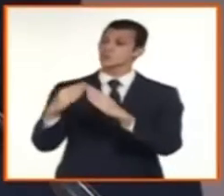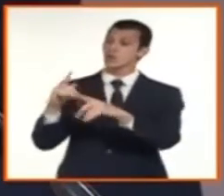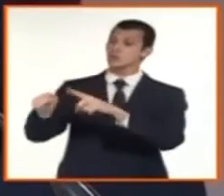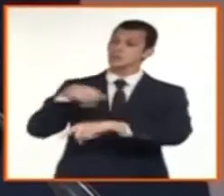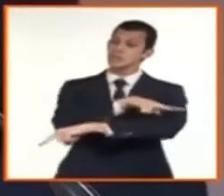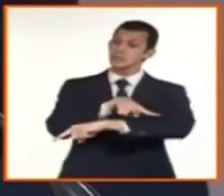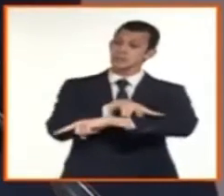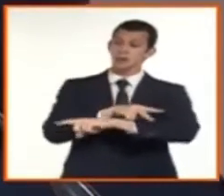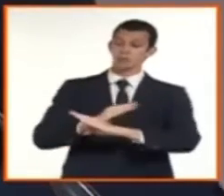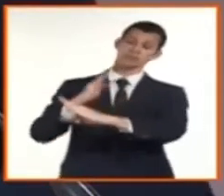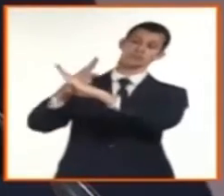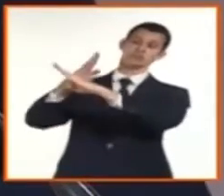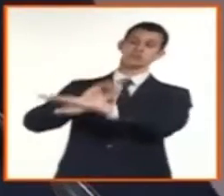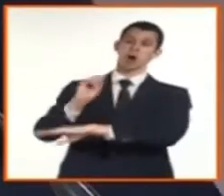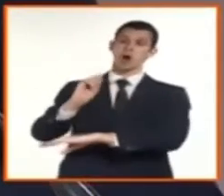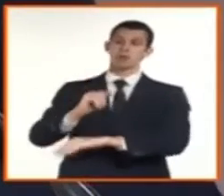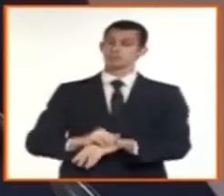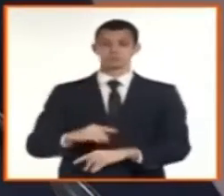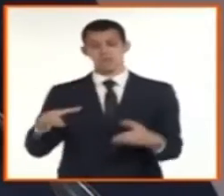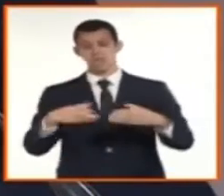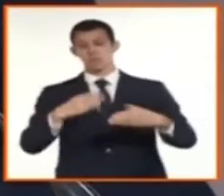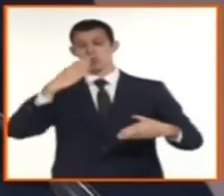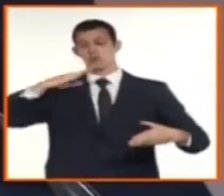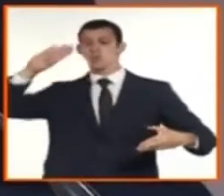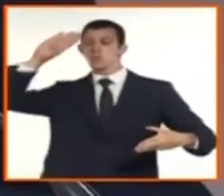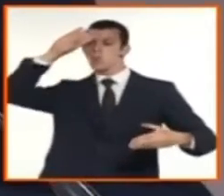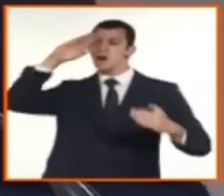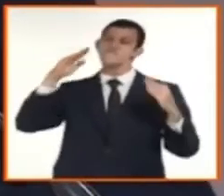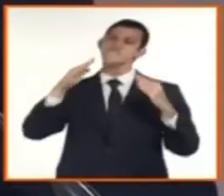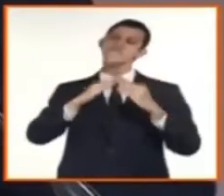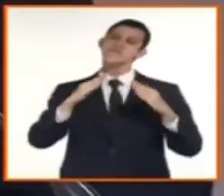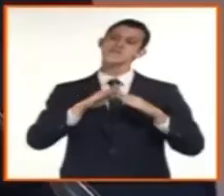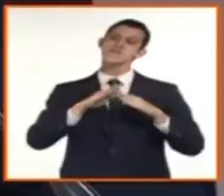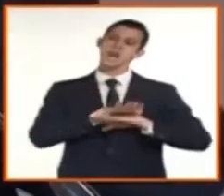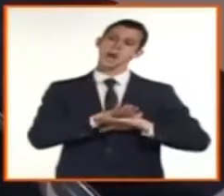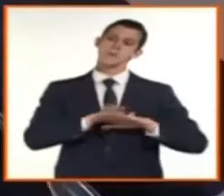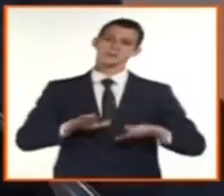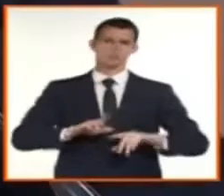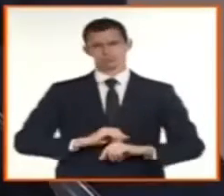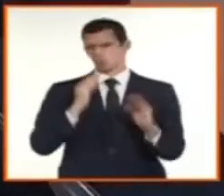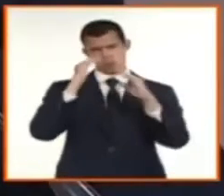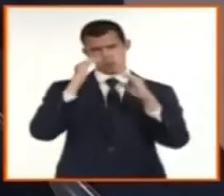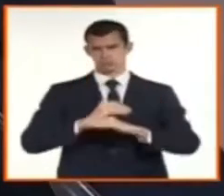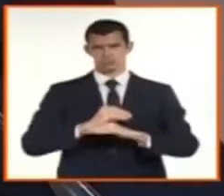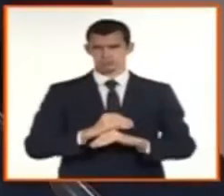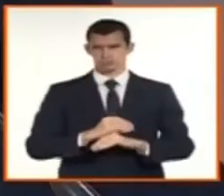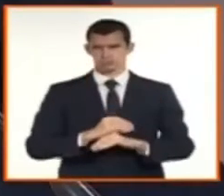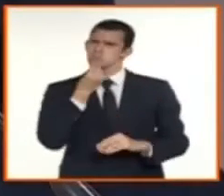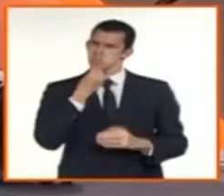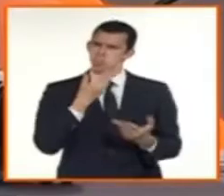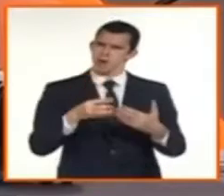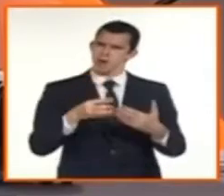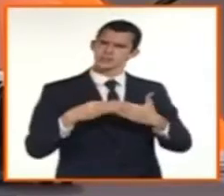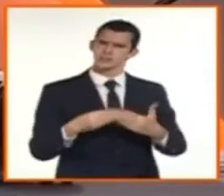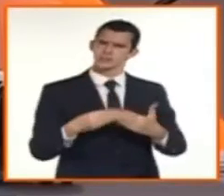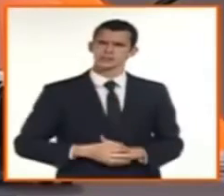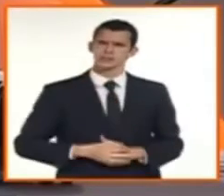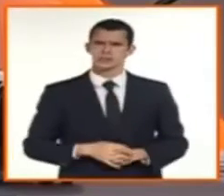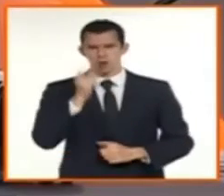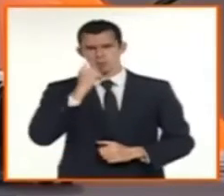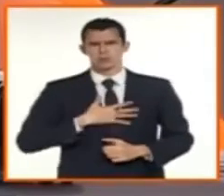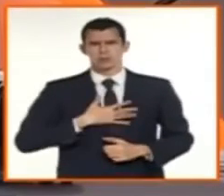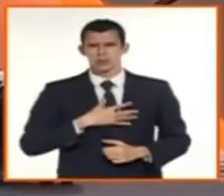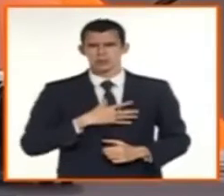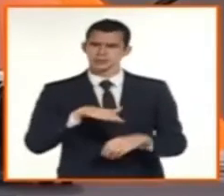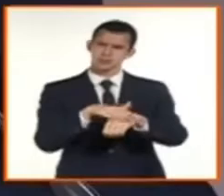parámetros elementos que tengamos que tener en cuenta a respetar disculpe por ambas partes para